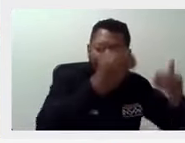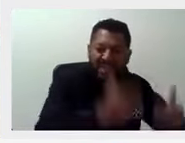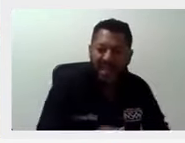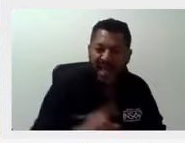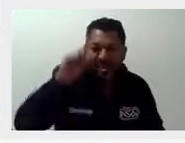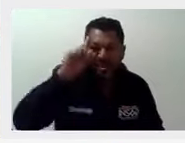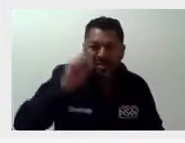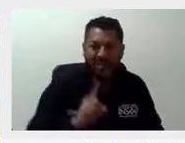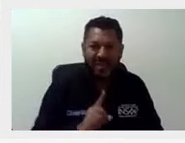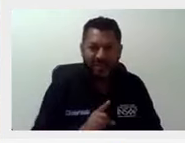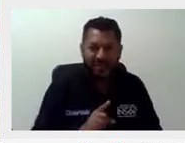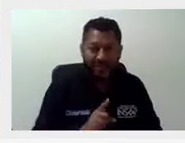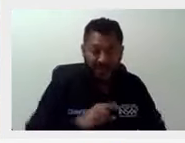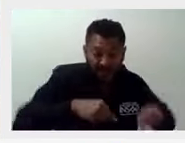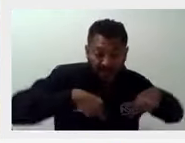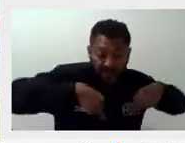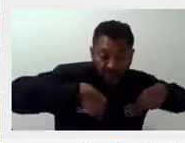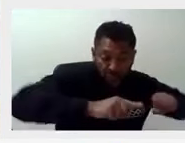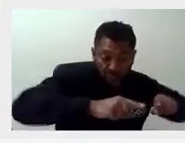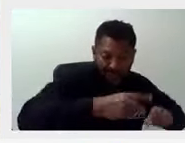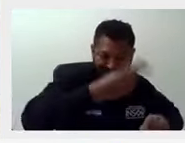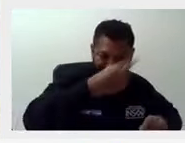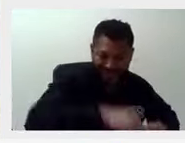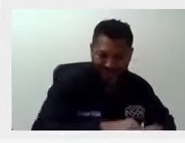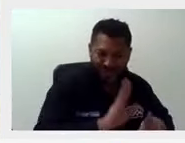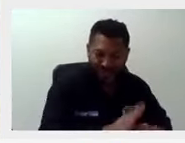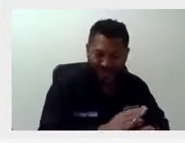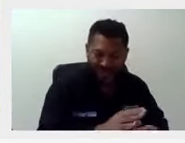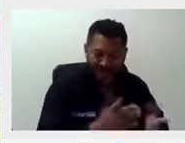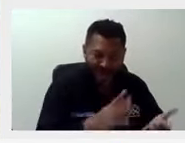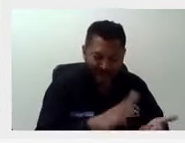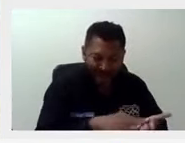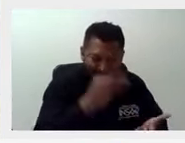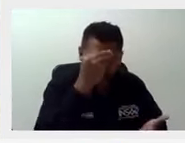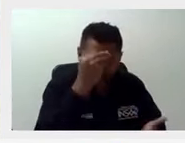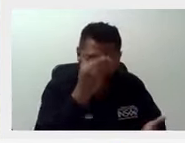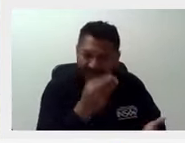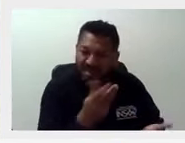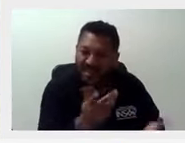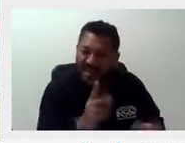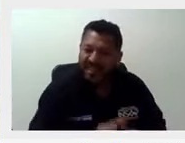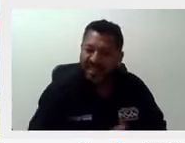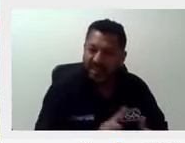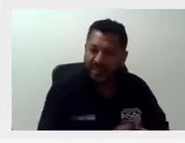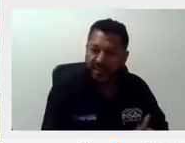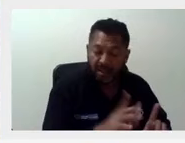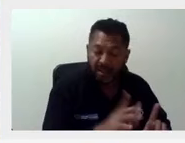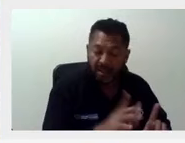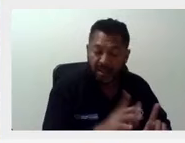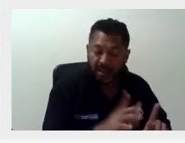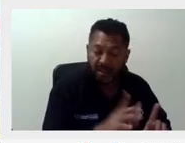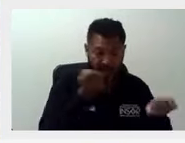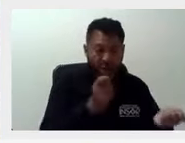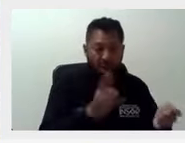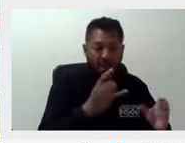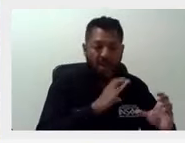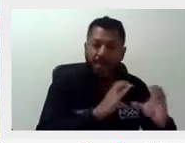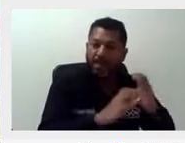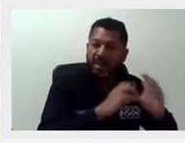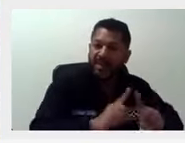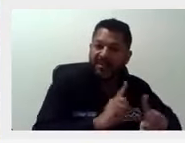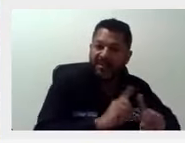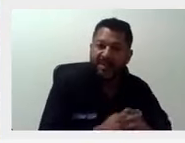Saber cómo son sus estilos de aprendizaje, saber cómo generar mejores mecanismos de comunicación. Entonces creo que también es el momento